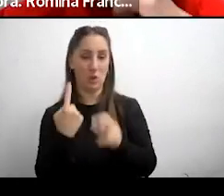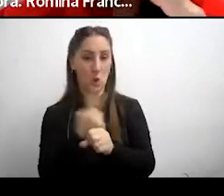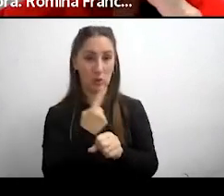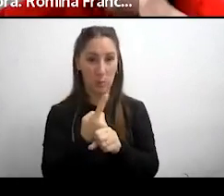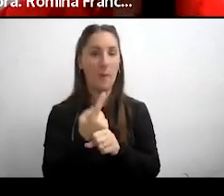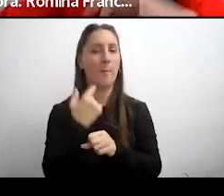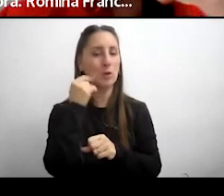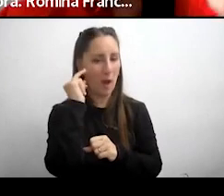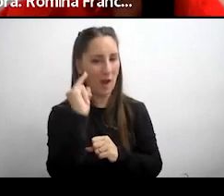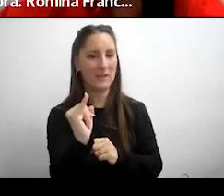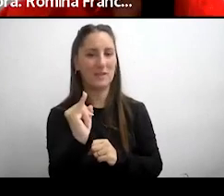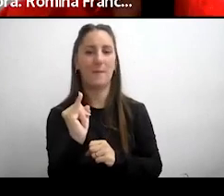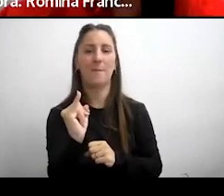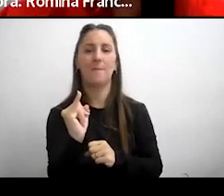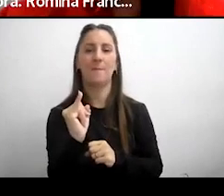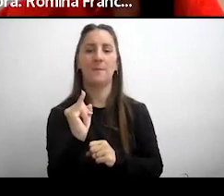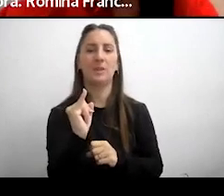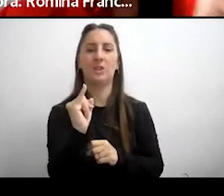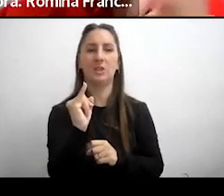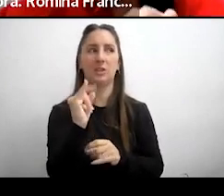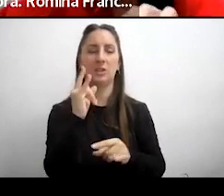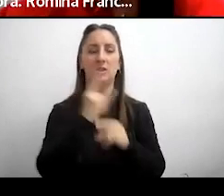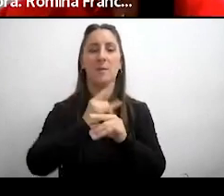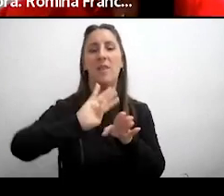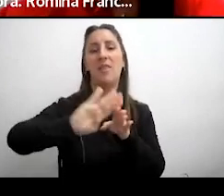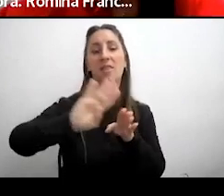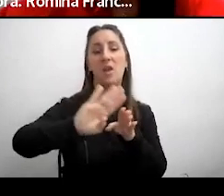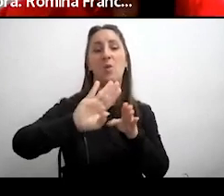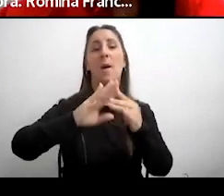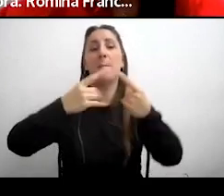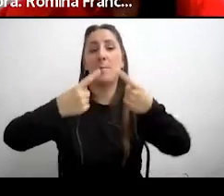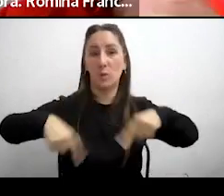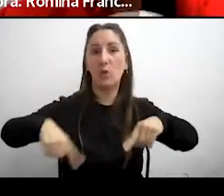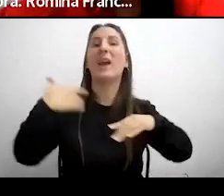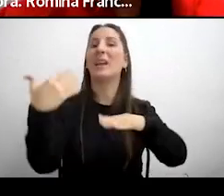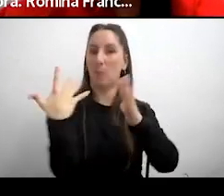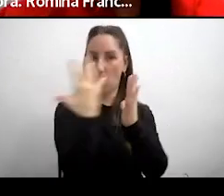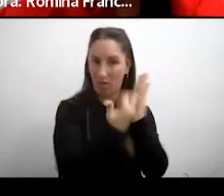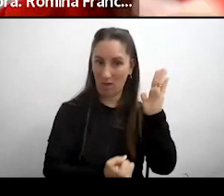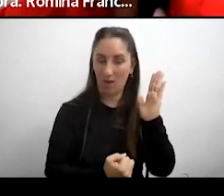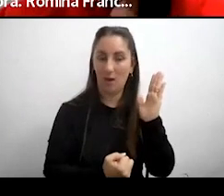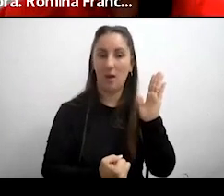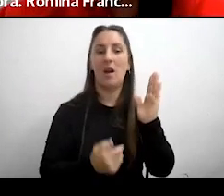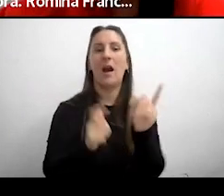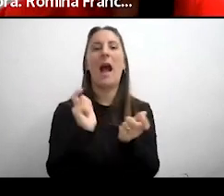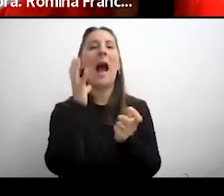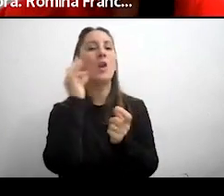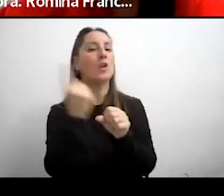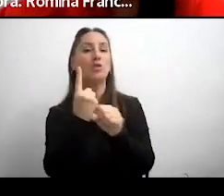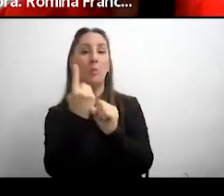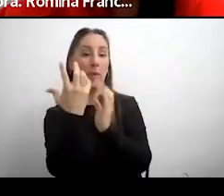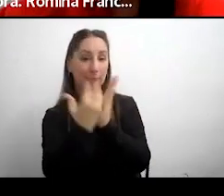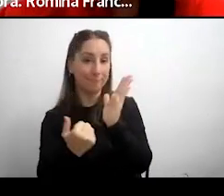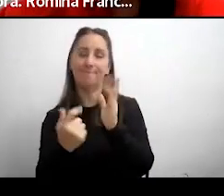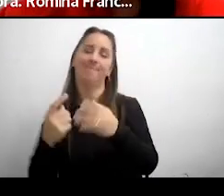bien que siempre son deudas, provisiones y previsiones deducibles, al ser algo no deducible, no